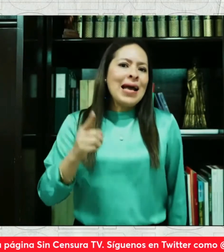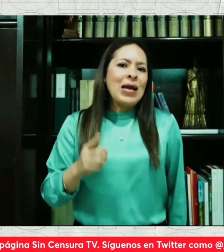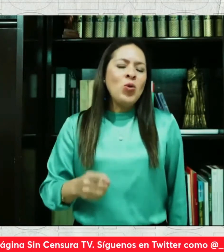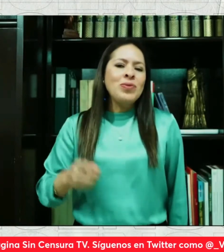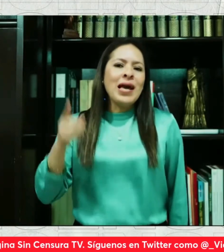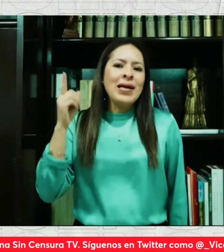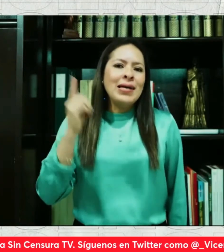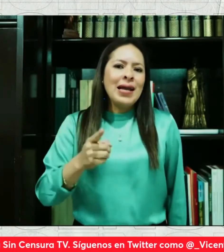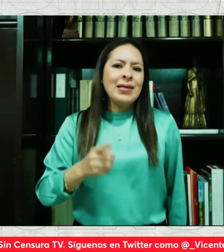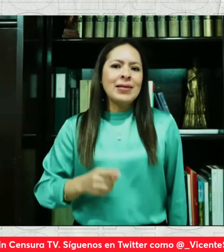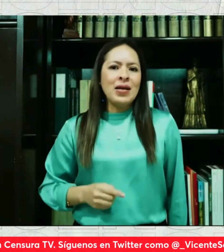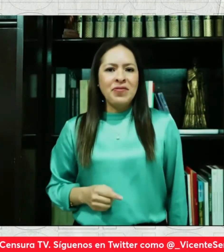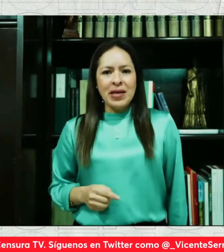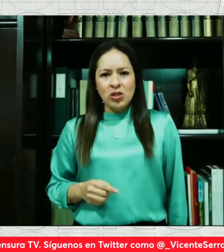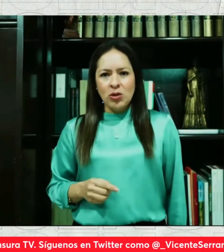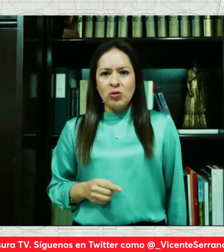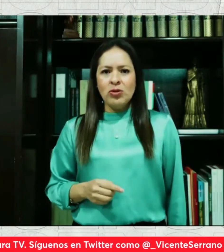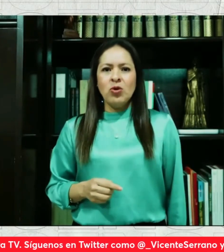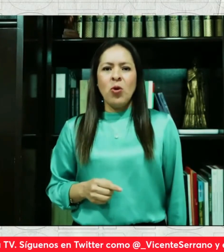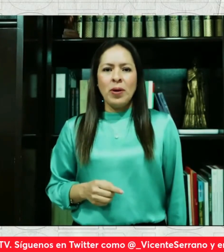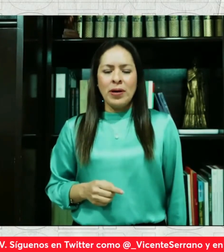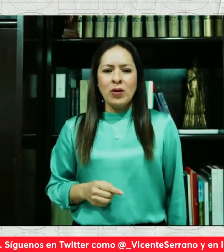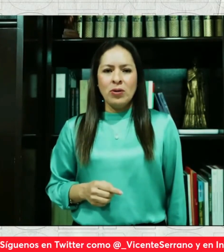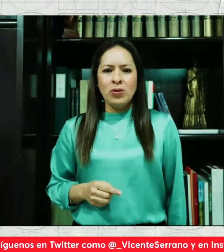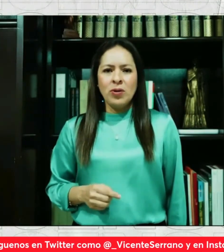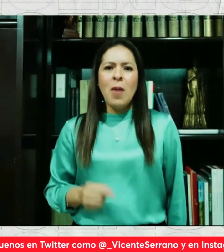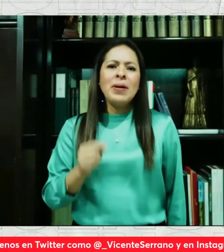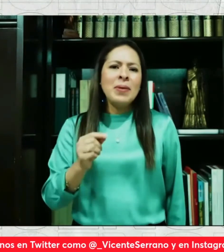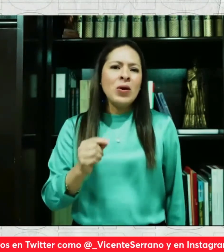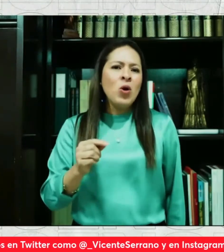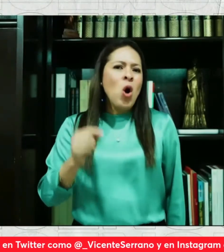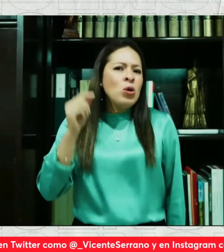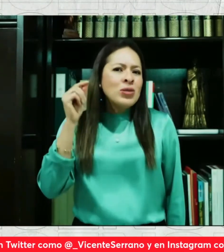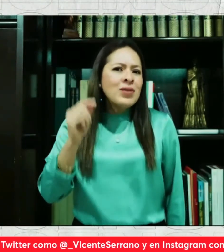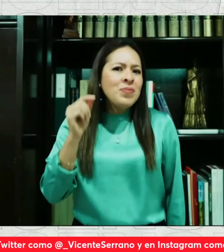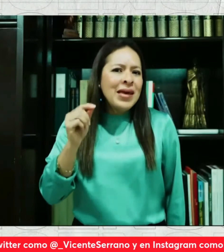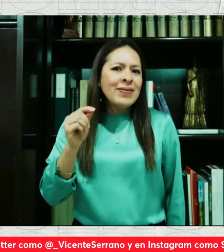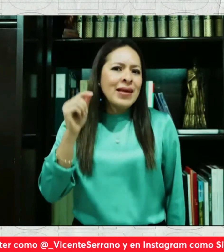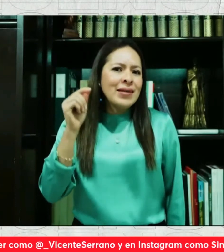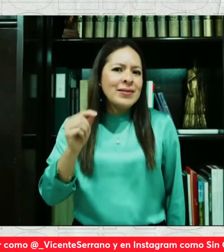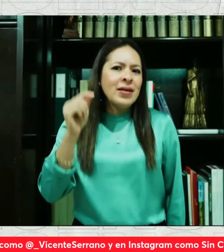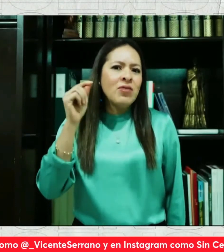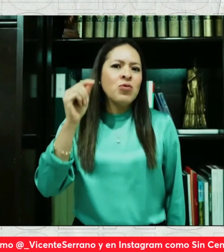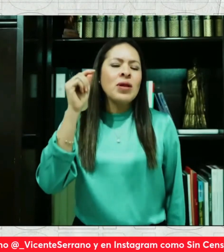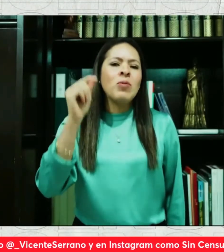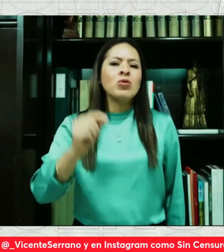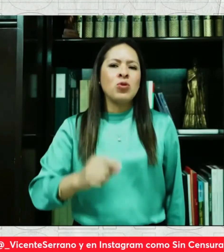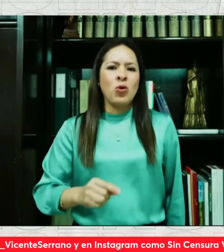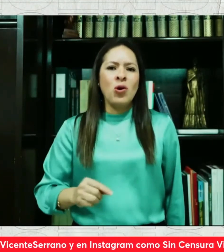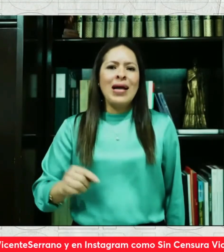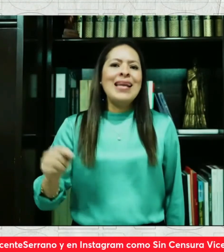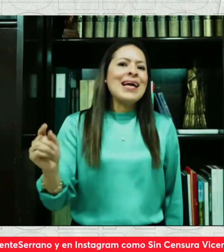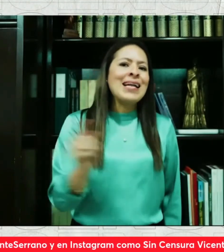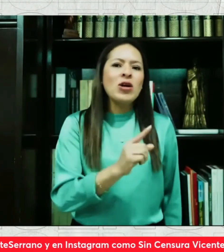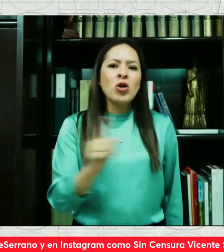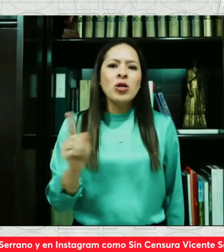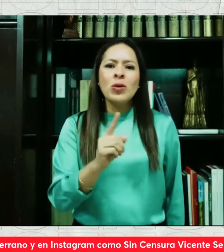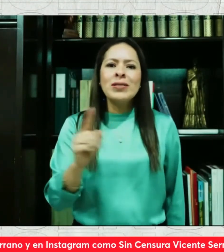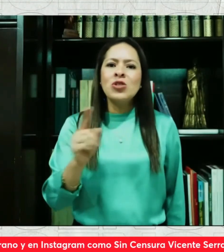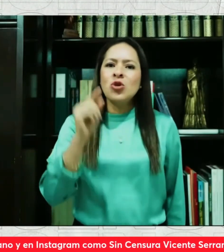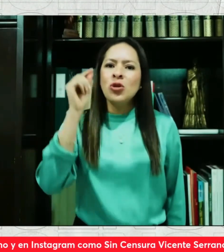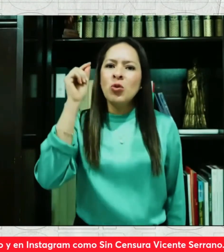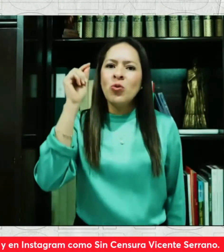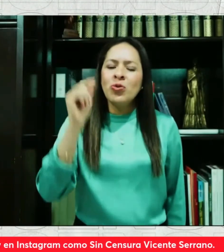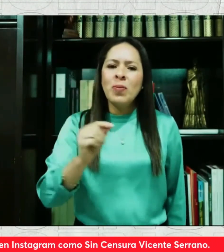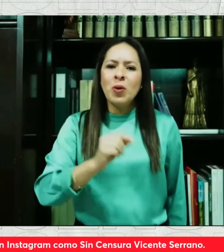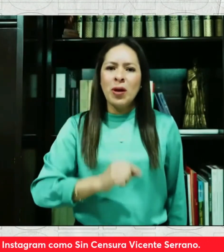la calumnia y la descalificación a nuestro gobernador. Primero, usted miente al decir que fue un abuso. Le aclaro que no